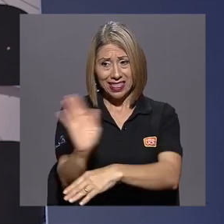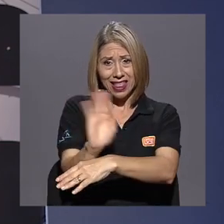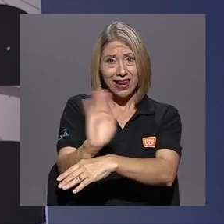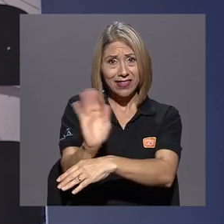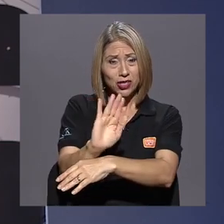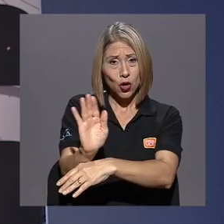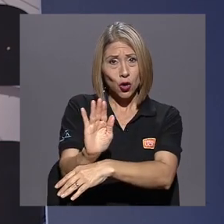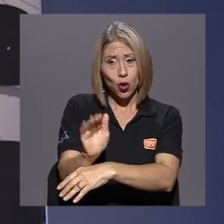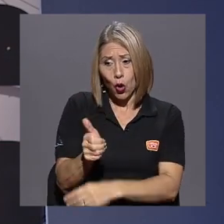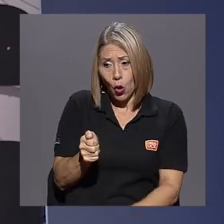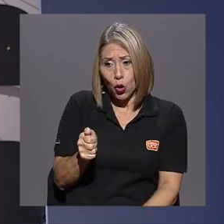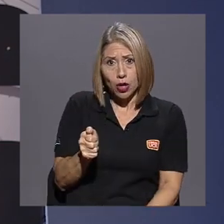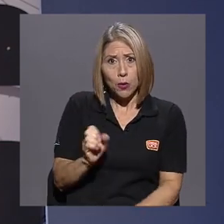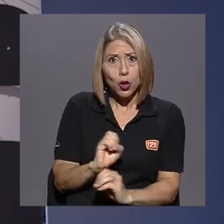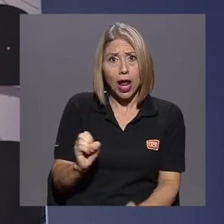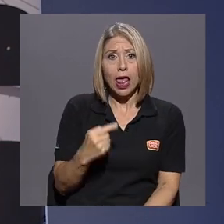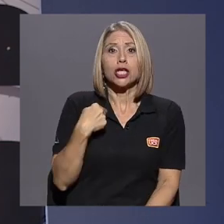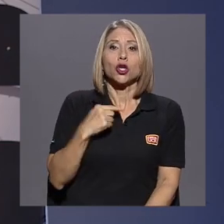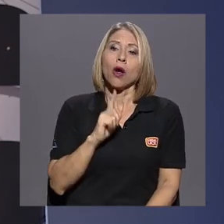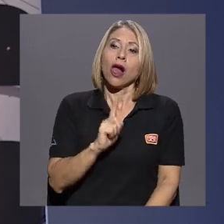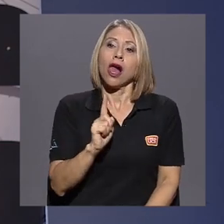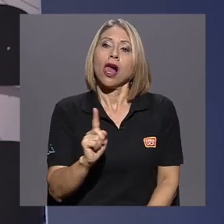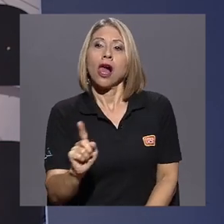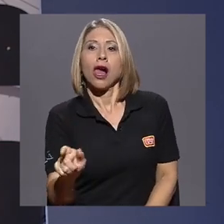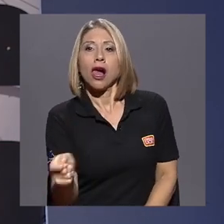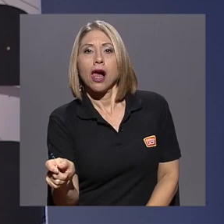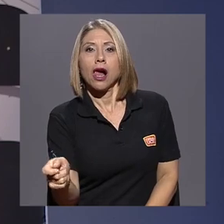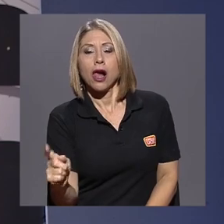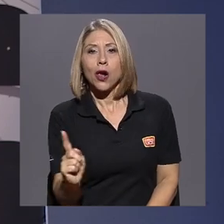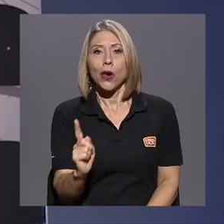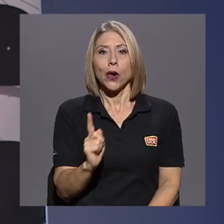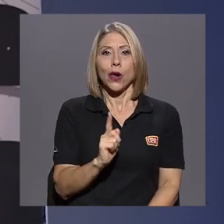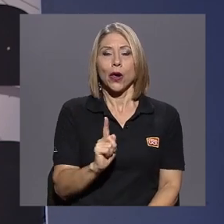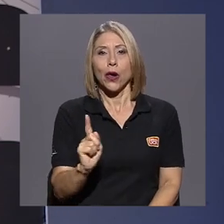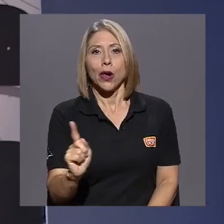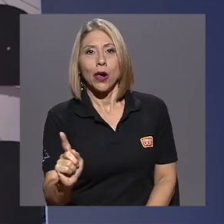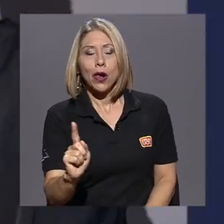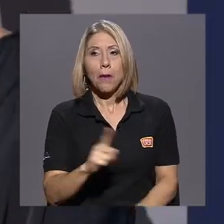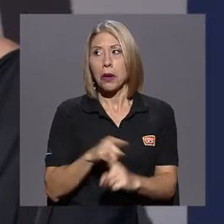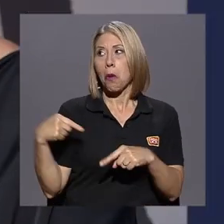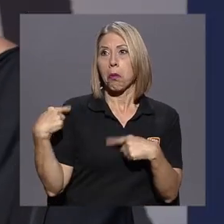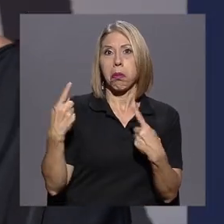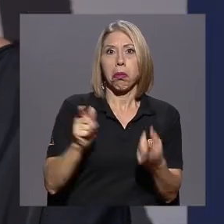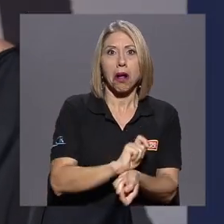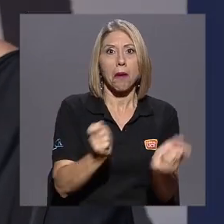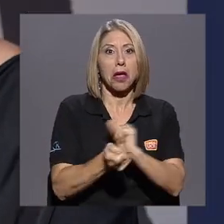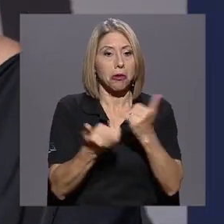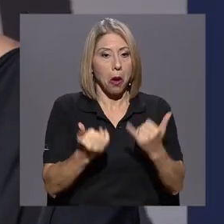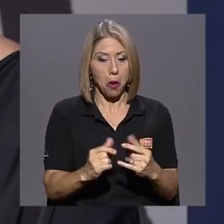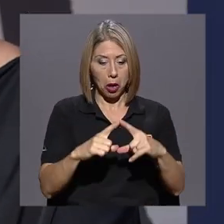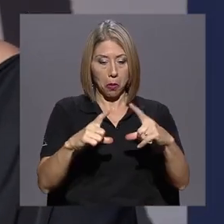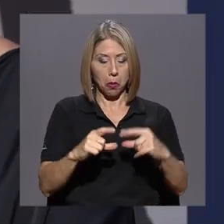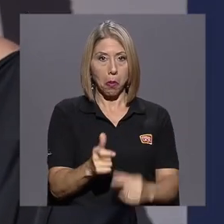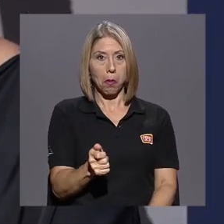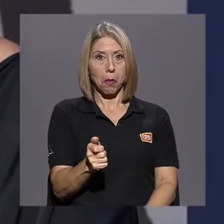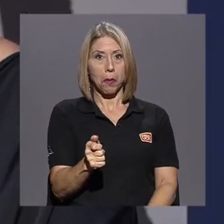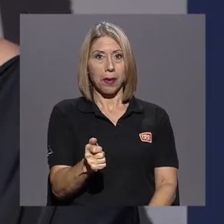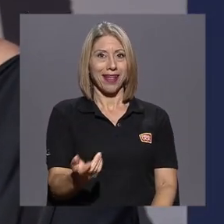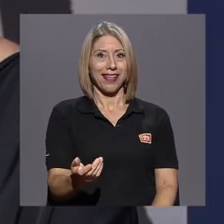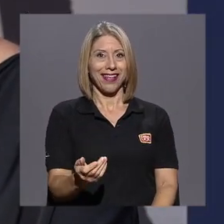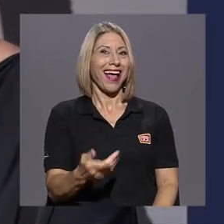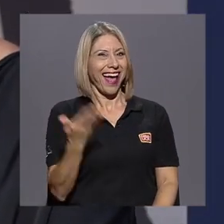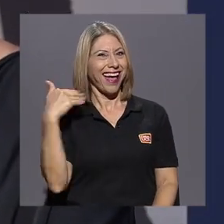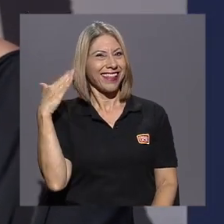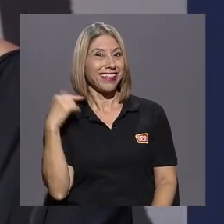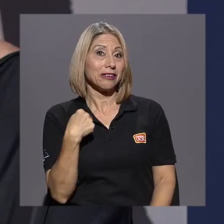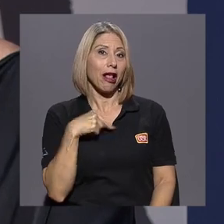era yo para mi papá. Entonces vea cómo ha cambiado. Vea cómo ha cambiado esa realidad, ¿verdad? Era una perilla, ya que tenía que, muchachos, levántese,